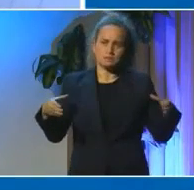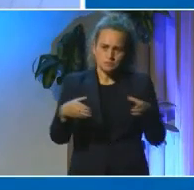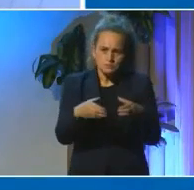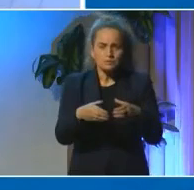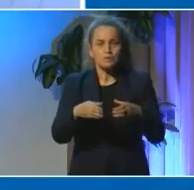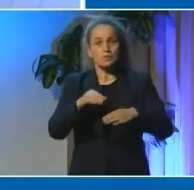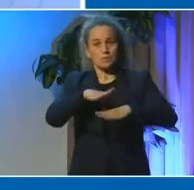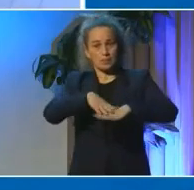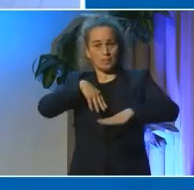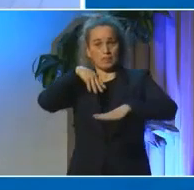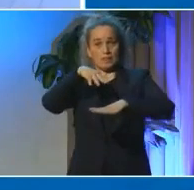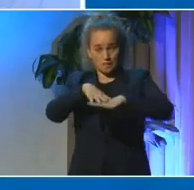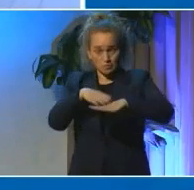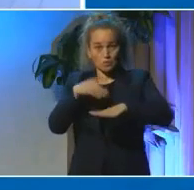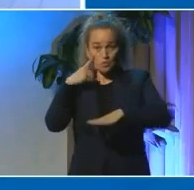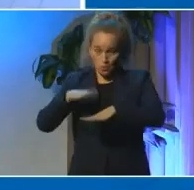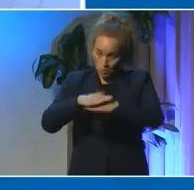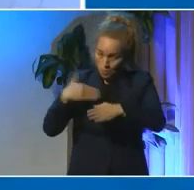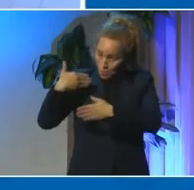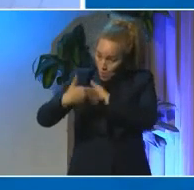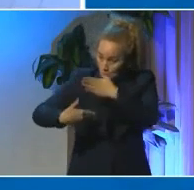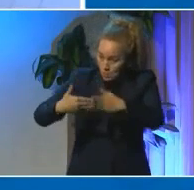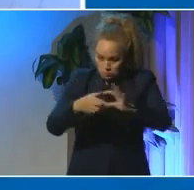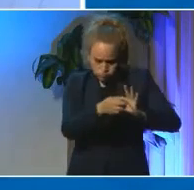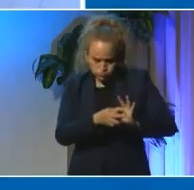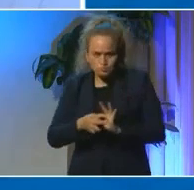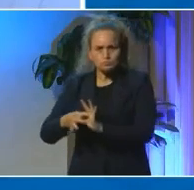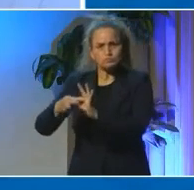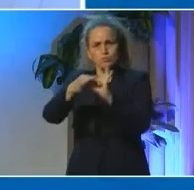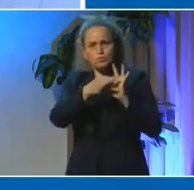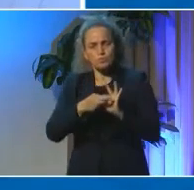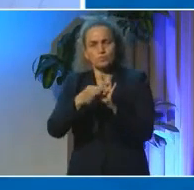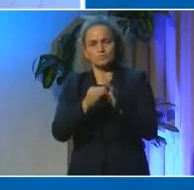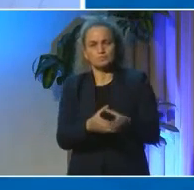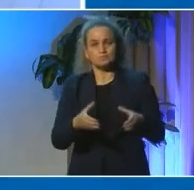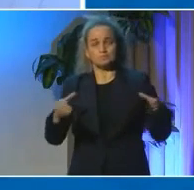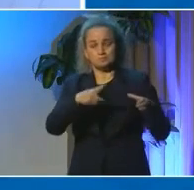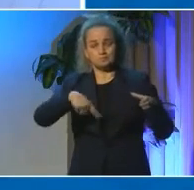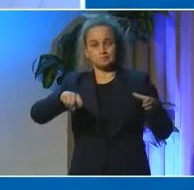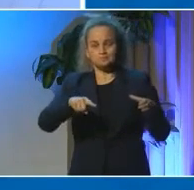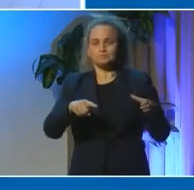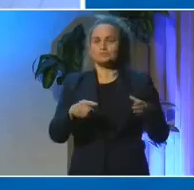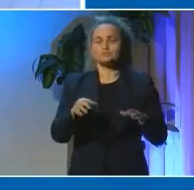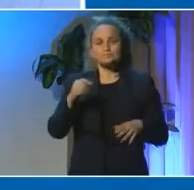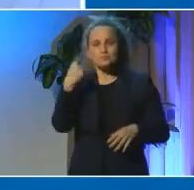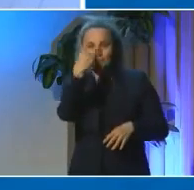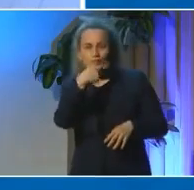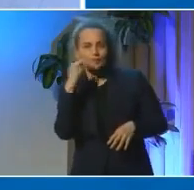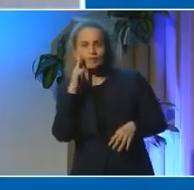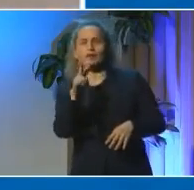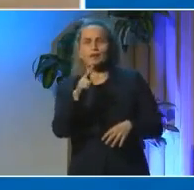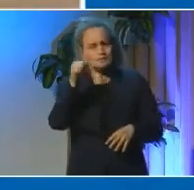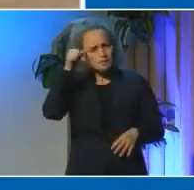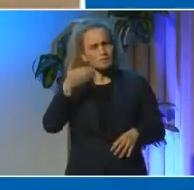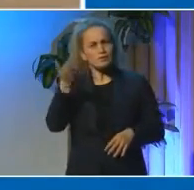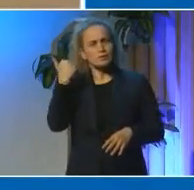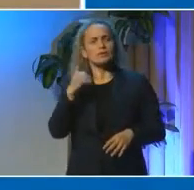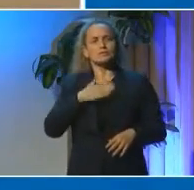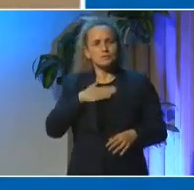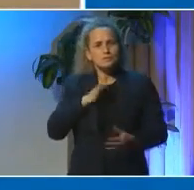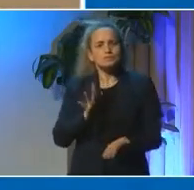Natura Entonces es un proceso colaborativo amplio y al fin veo la cara y recuerdo Yo tuve la posibilidad hace unos meses de ir al